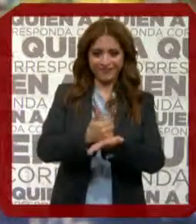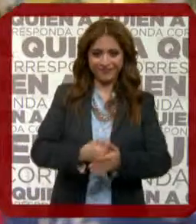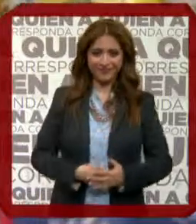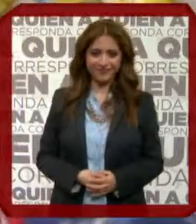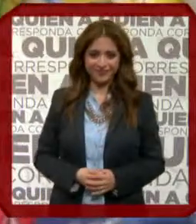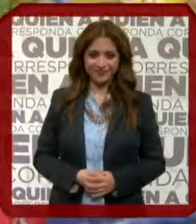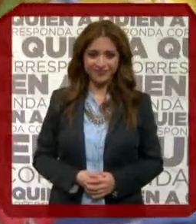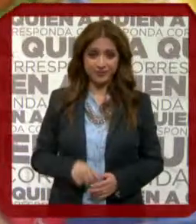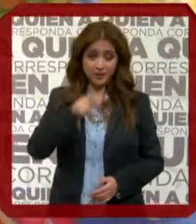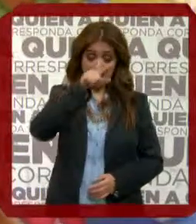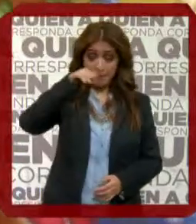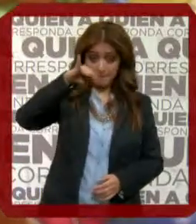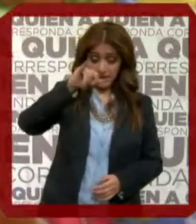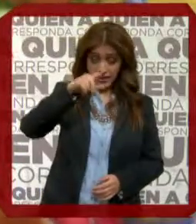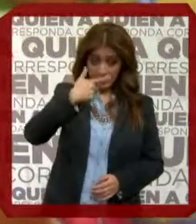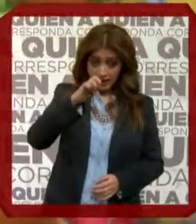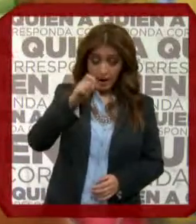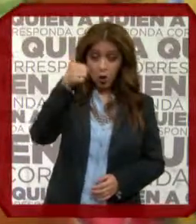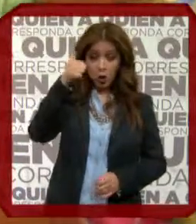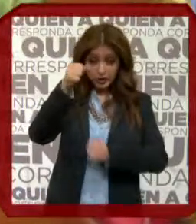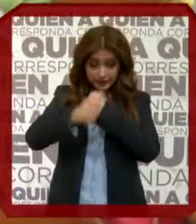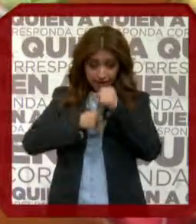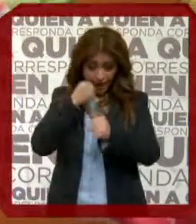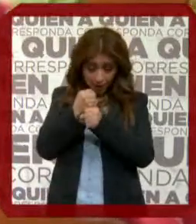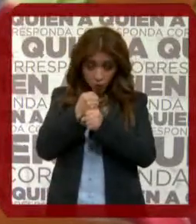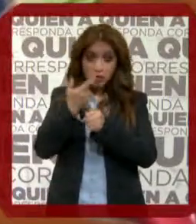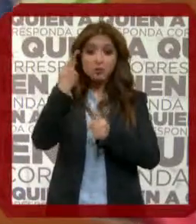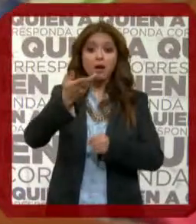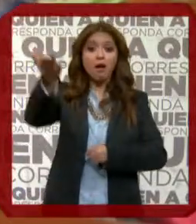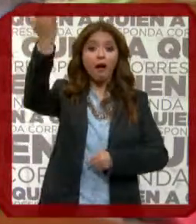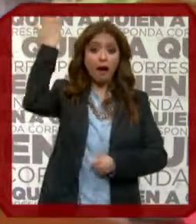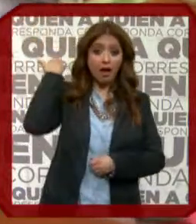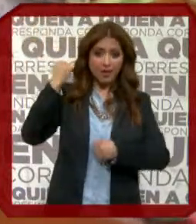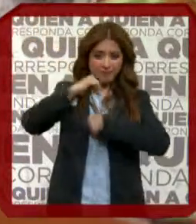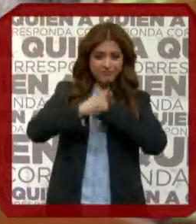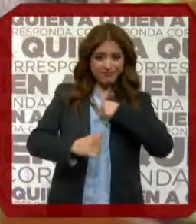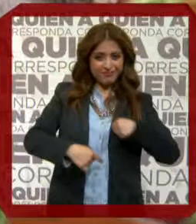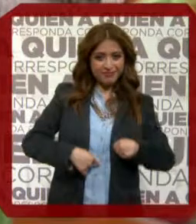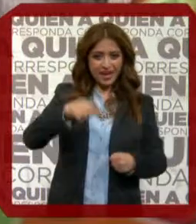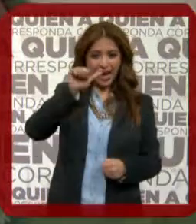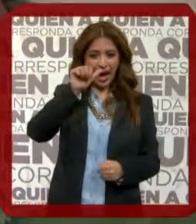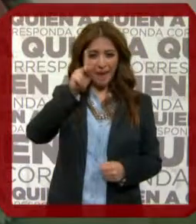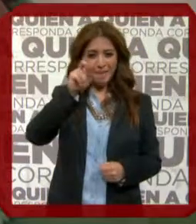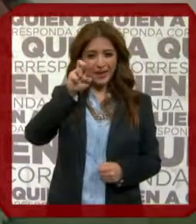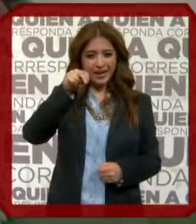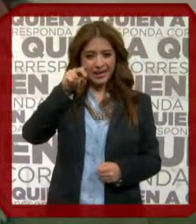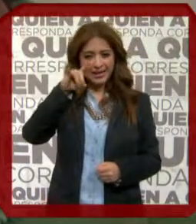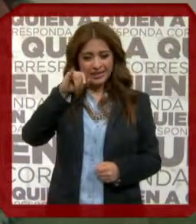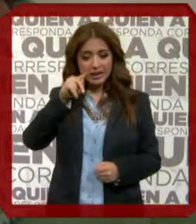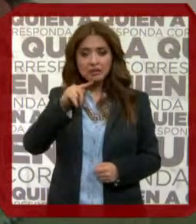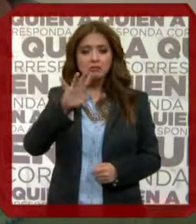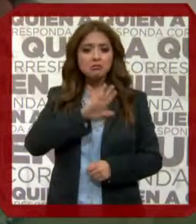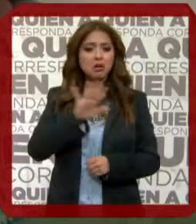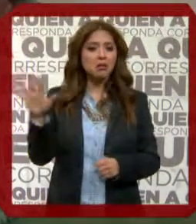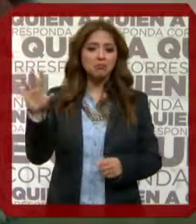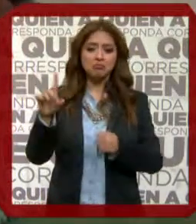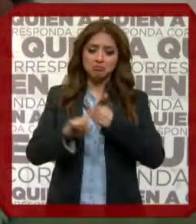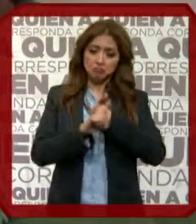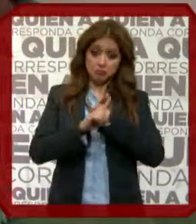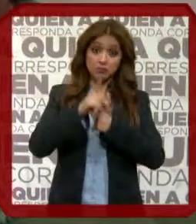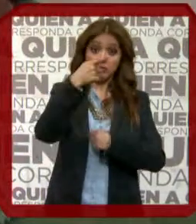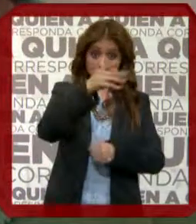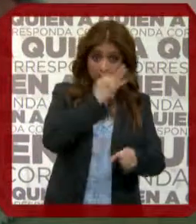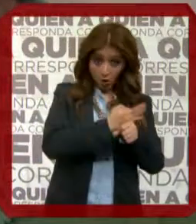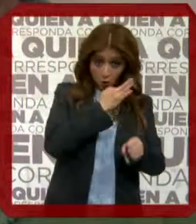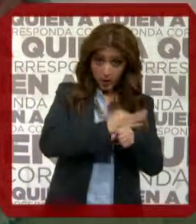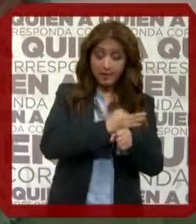miguel tiene 11 años y tras una operación de apendicitis ya no volvió a ser el mismo en el está consciente y sabe lo